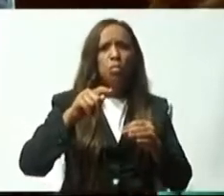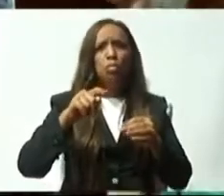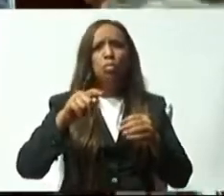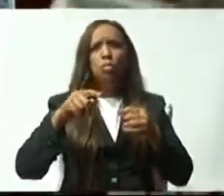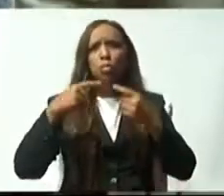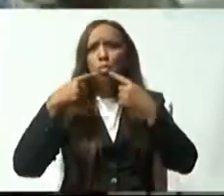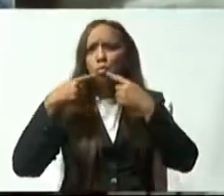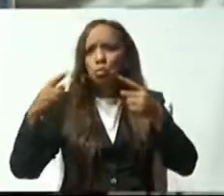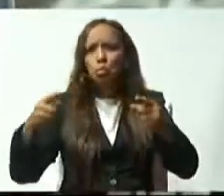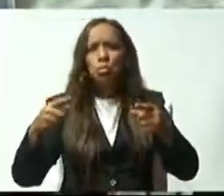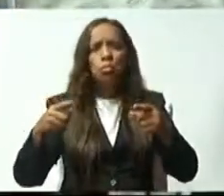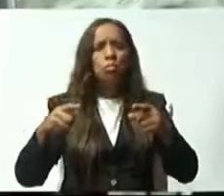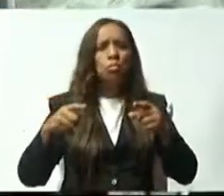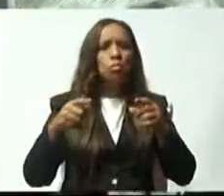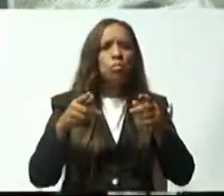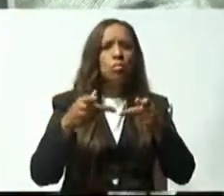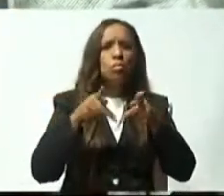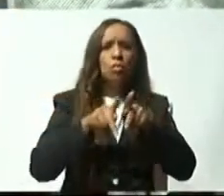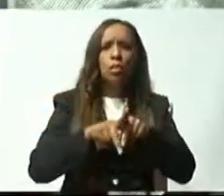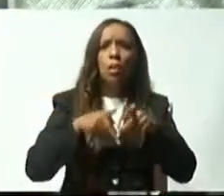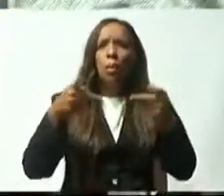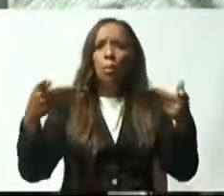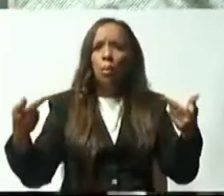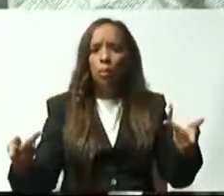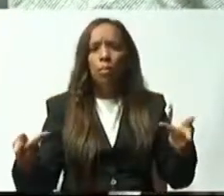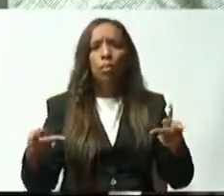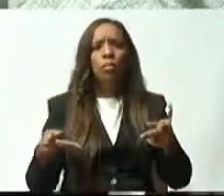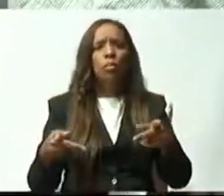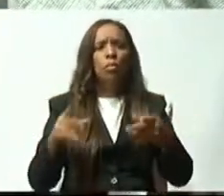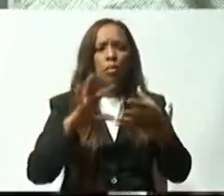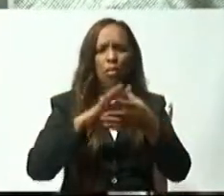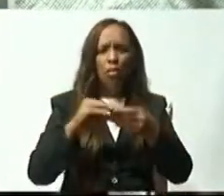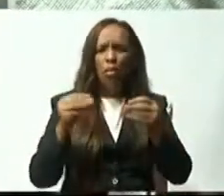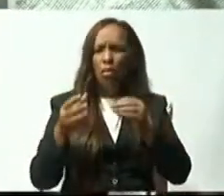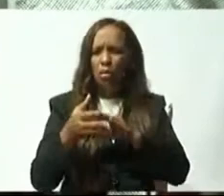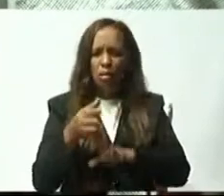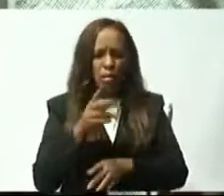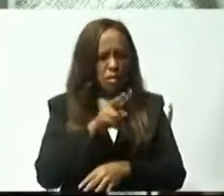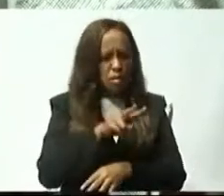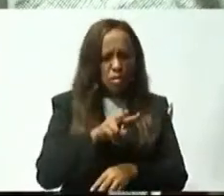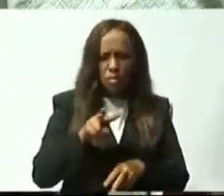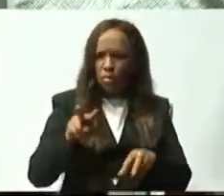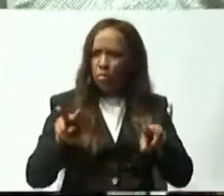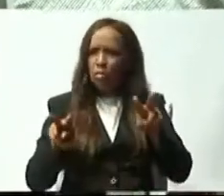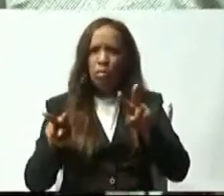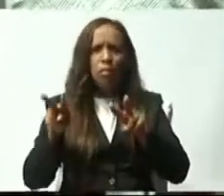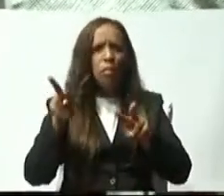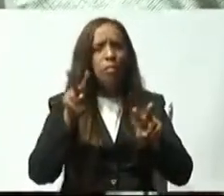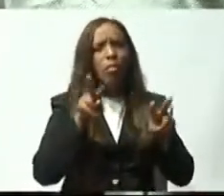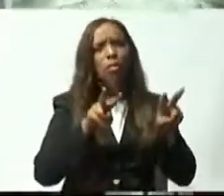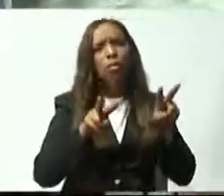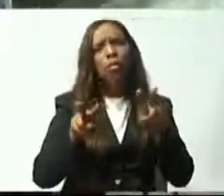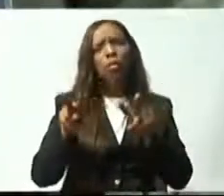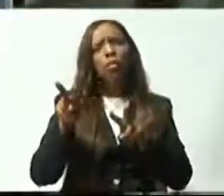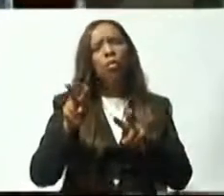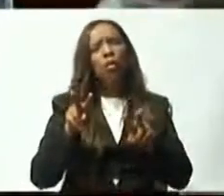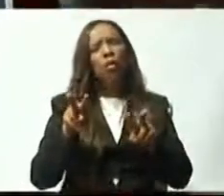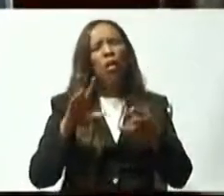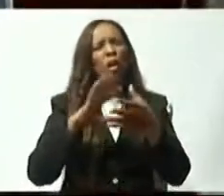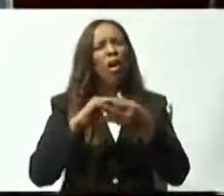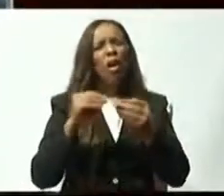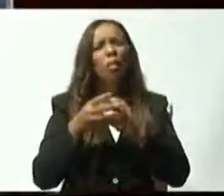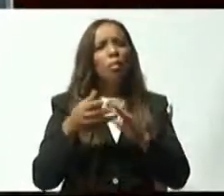de notificación al respecto en que yo pueda ser vinculado.